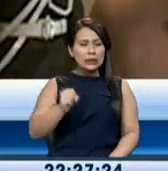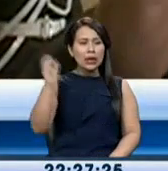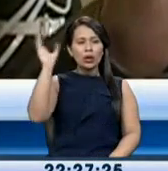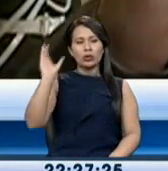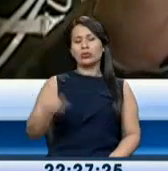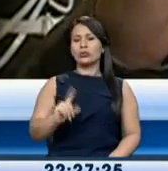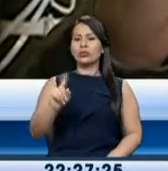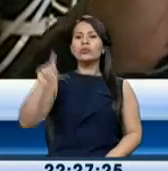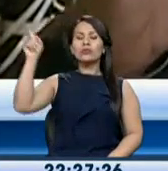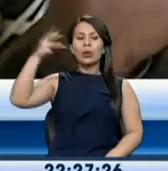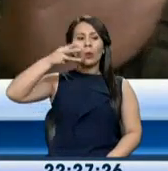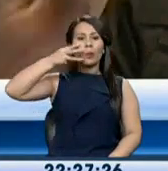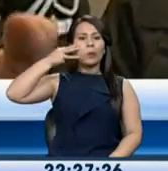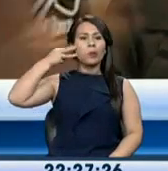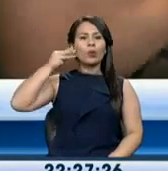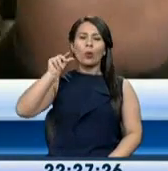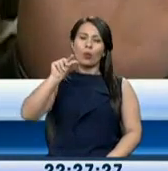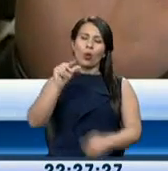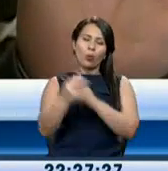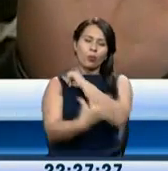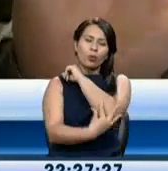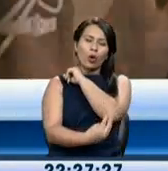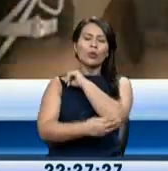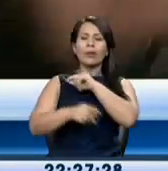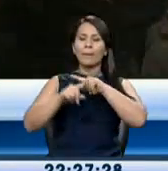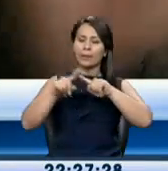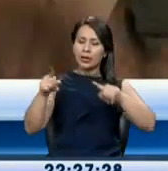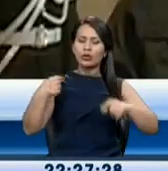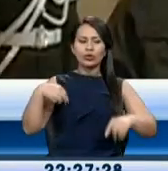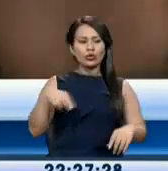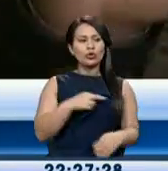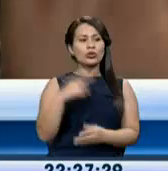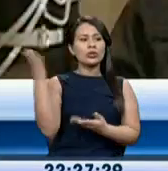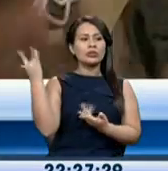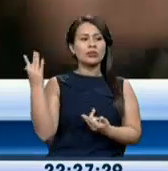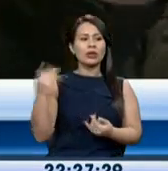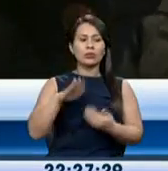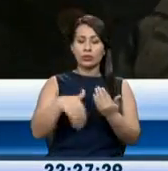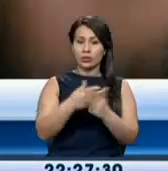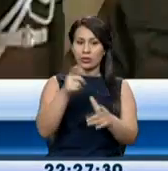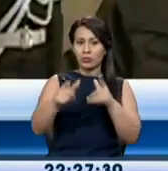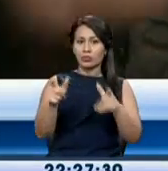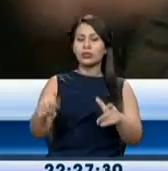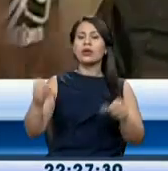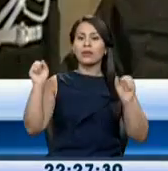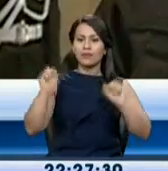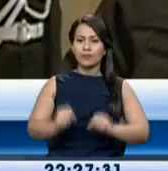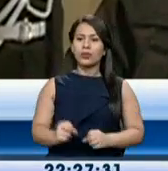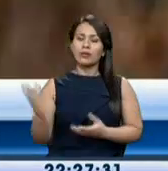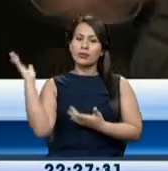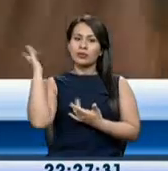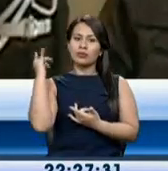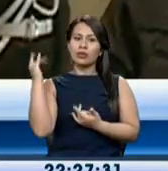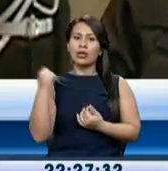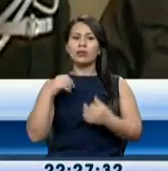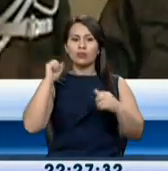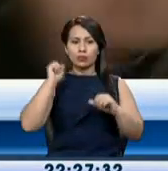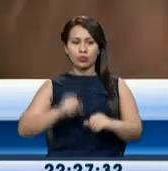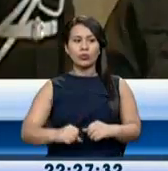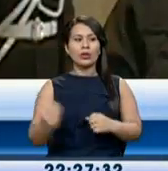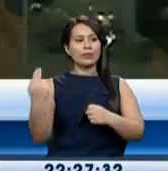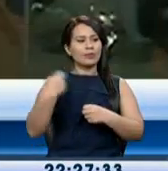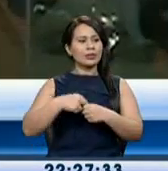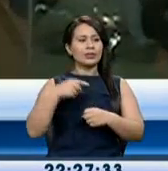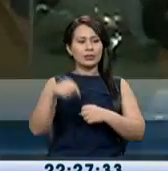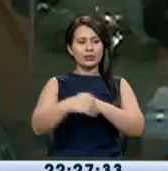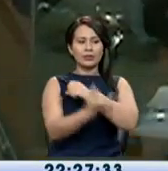para mantener prácticamente las 70 hectáreas. Eso es lo que aspiramos los asambleístas de Alianza País, de la bancada de país